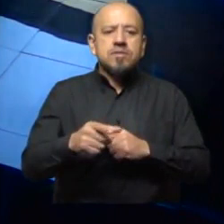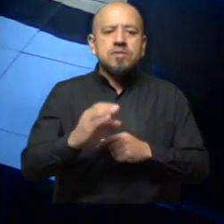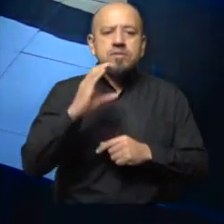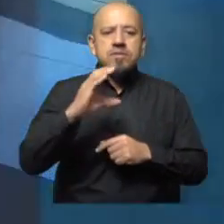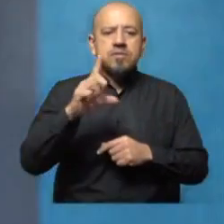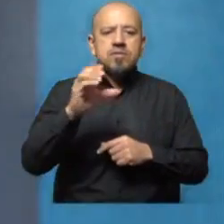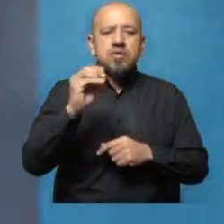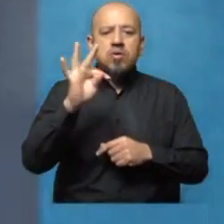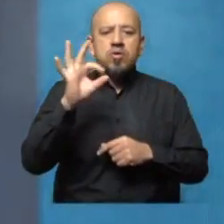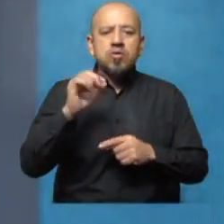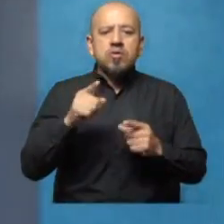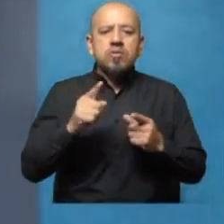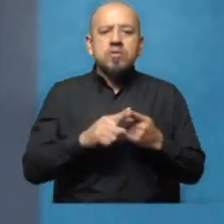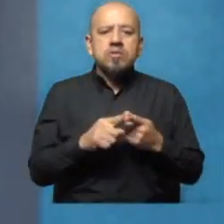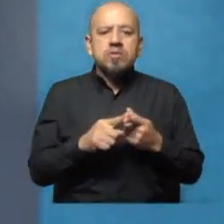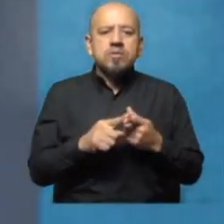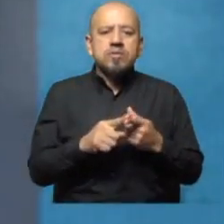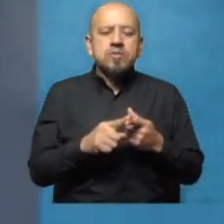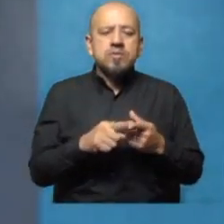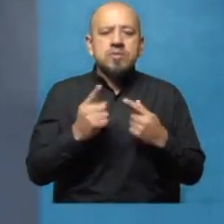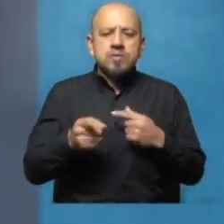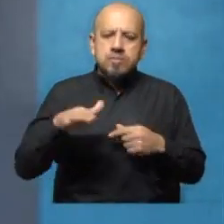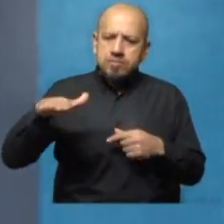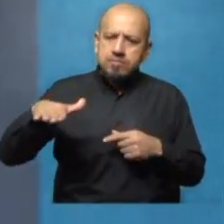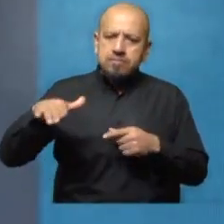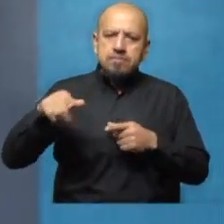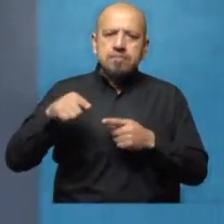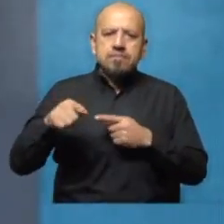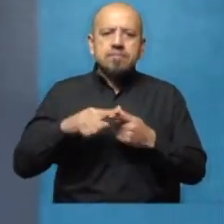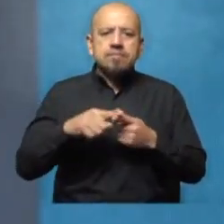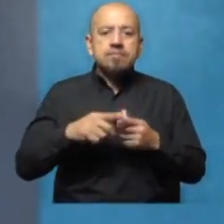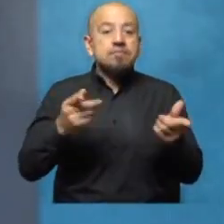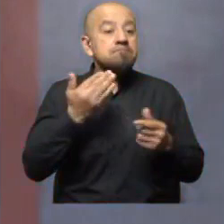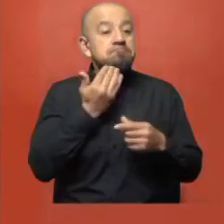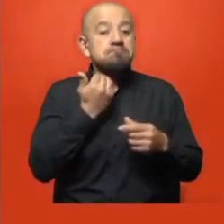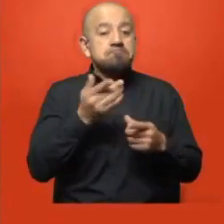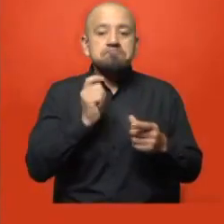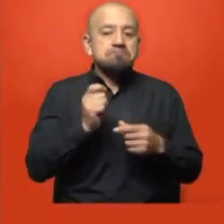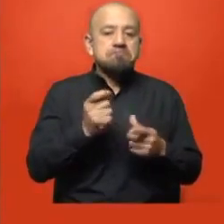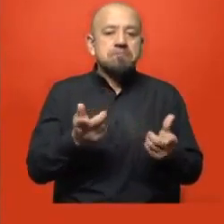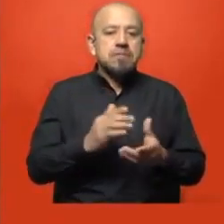piloto y un niño que no sé quién es